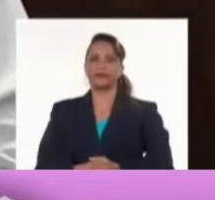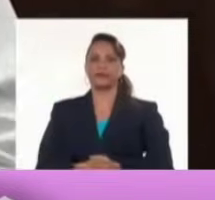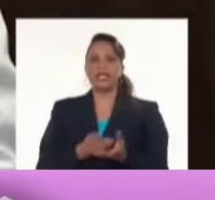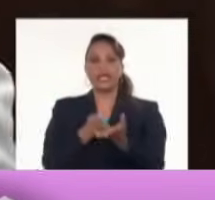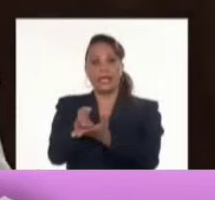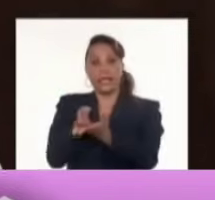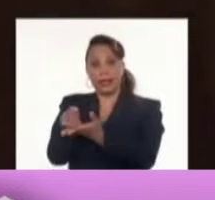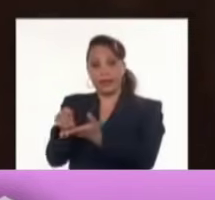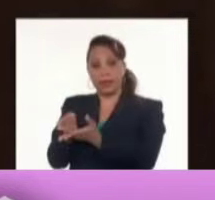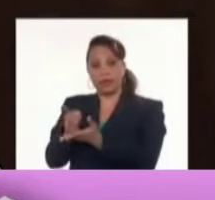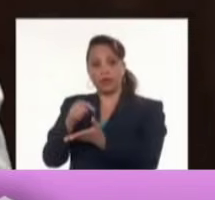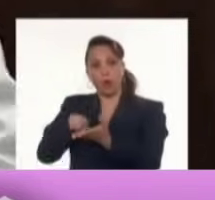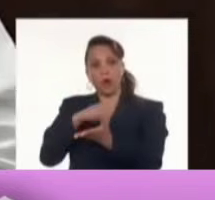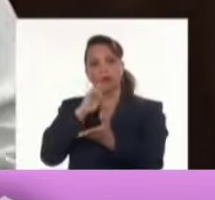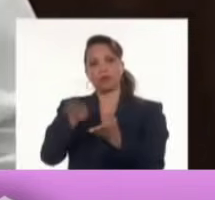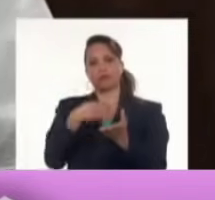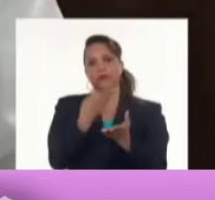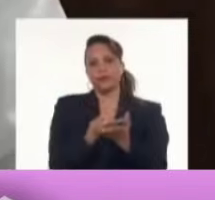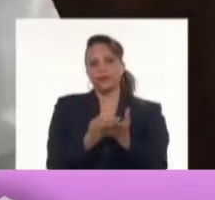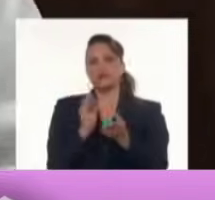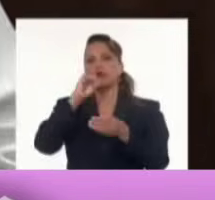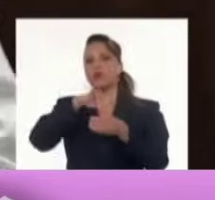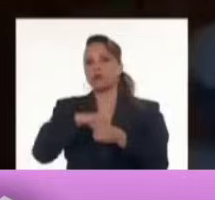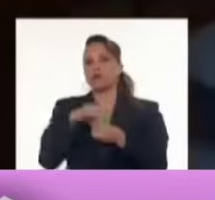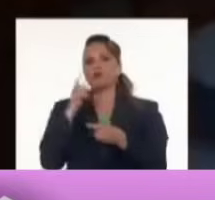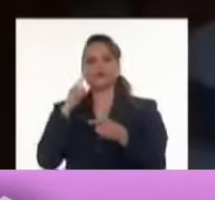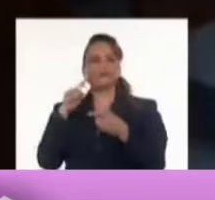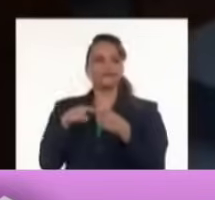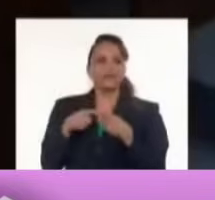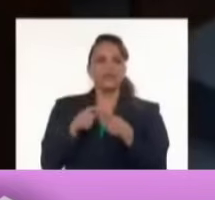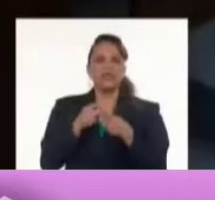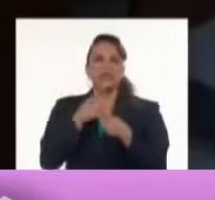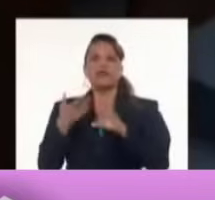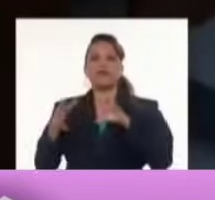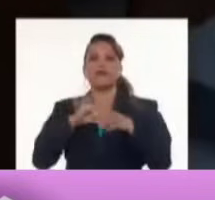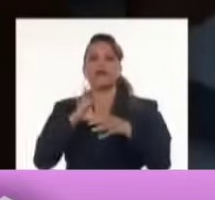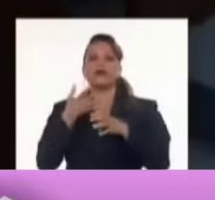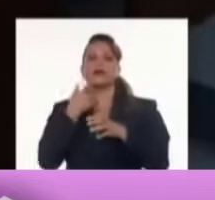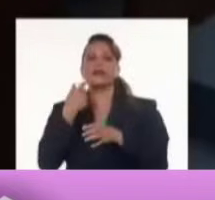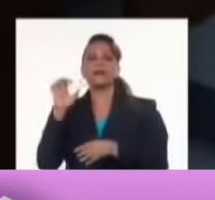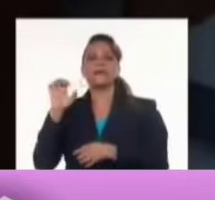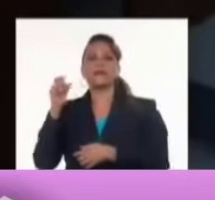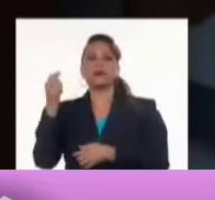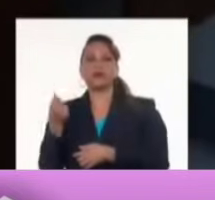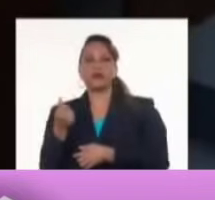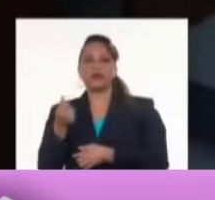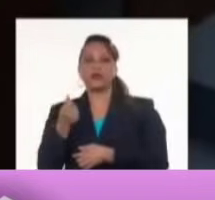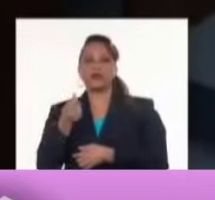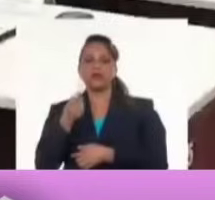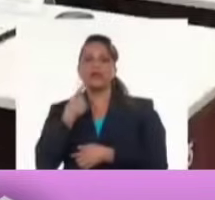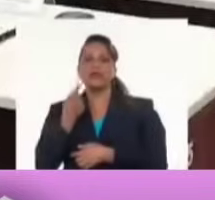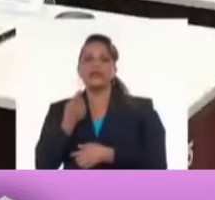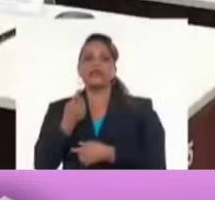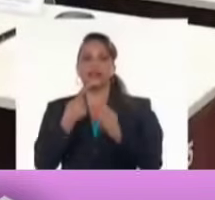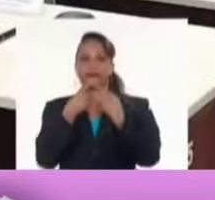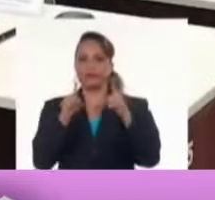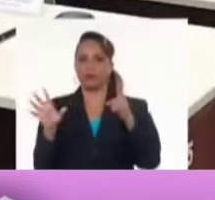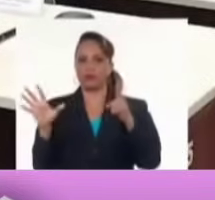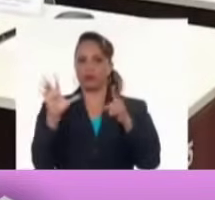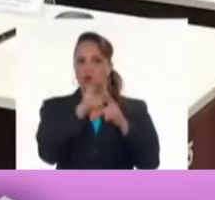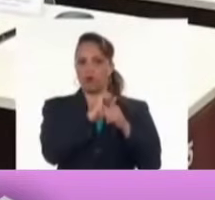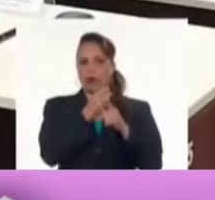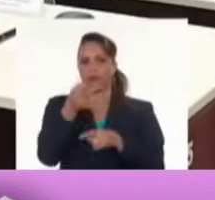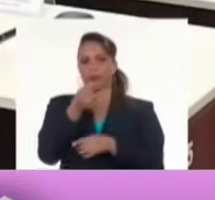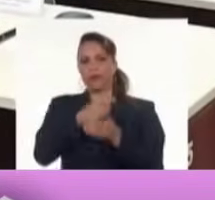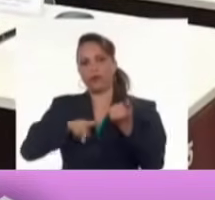estamos proponiendo incorporar que tiene que ver con el diseño de mecanismos financieros a nivel territorial para estimular mediante